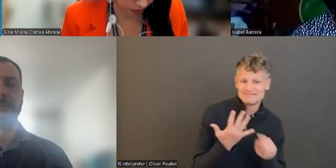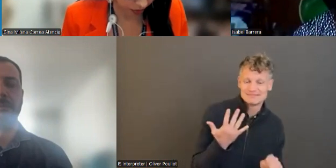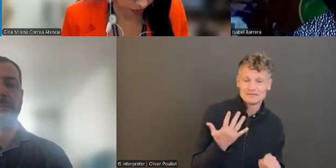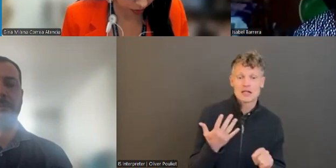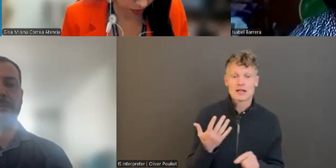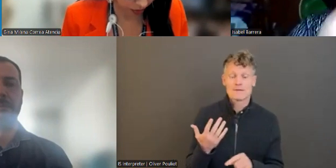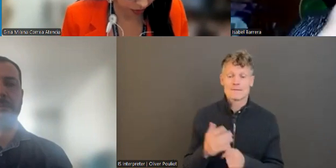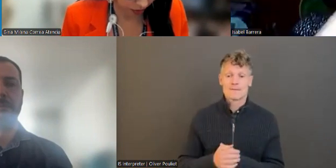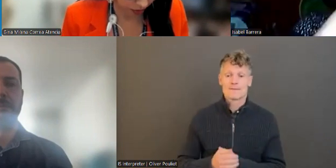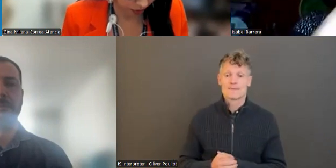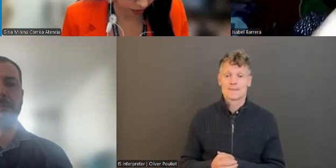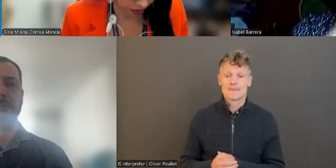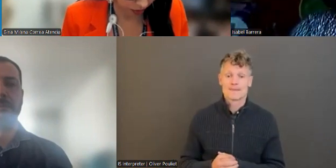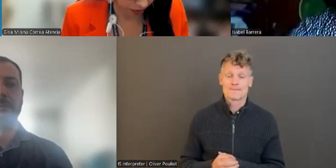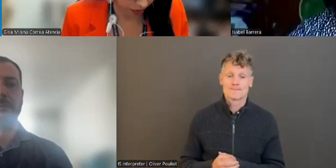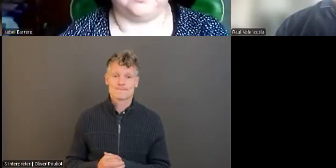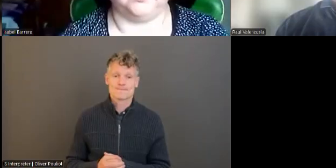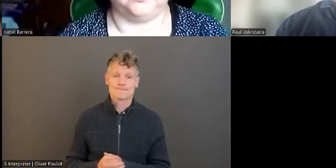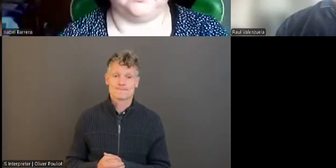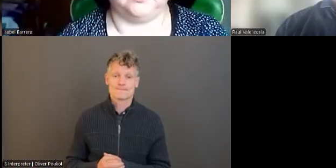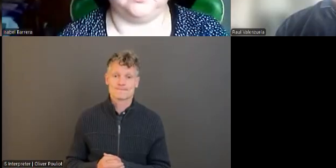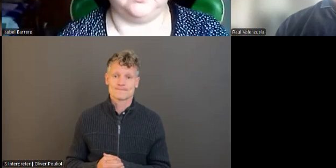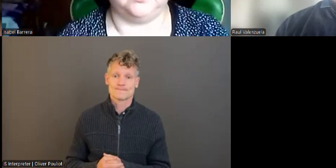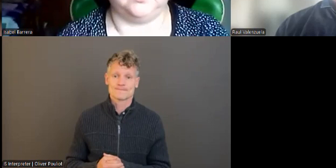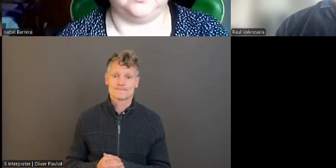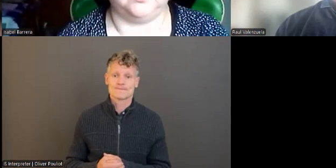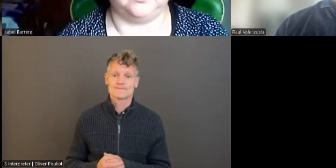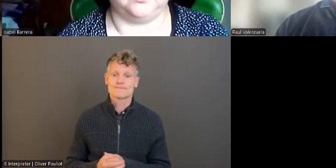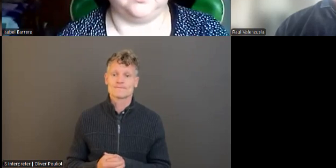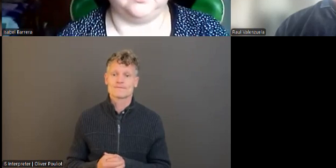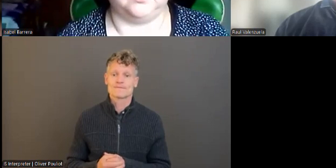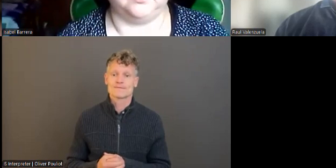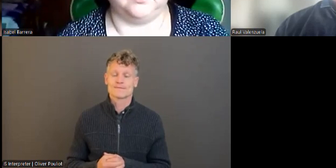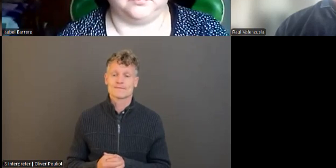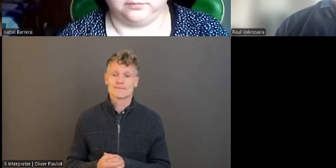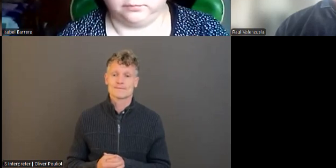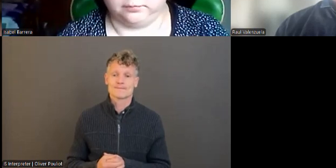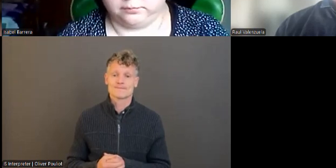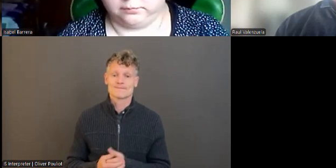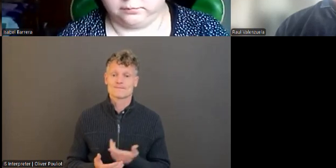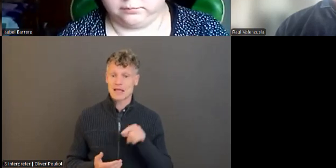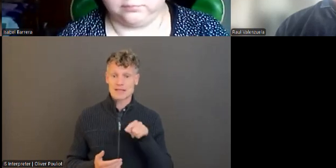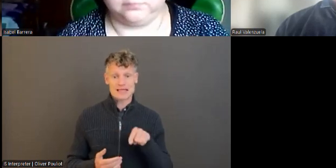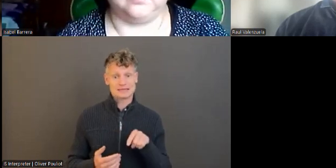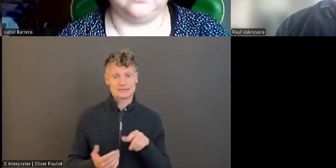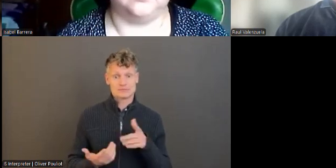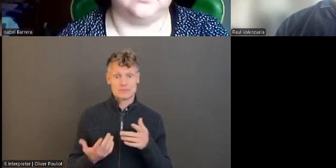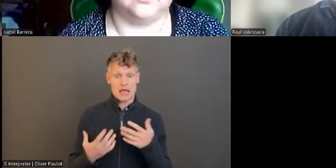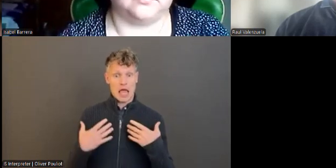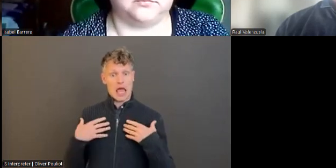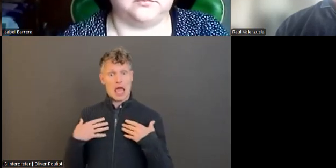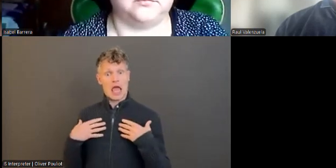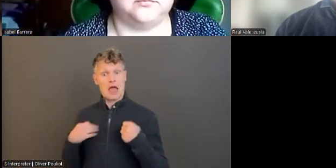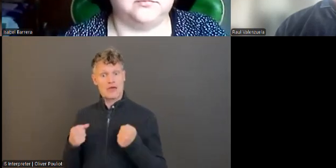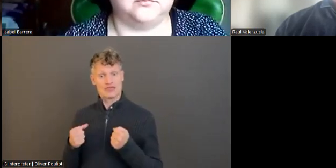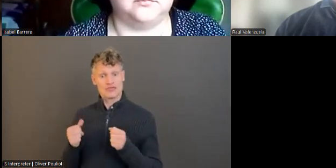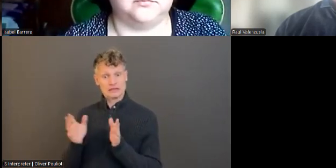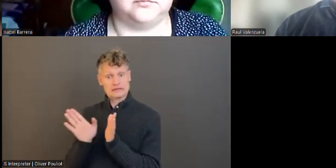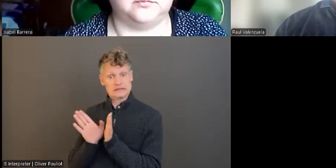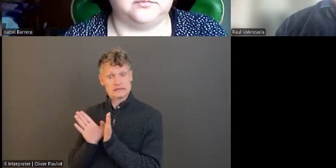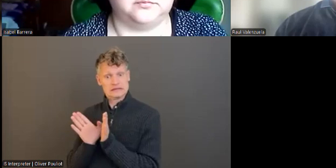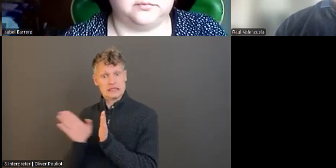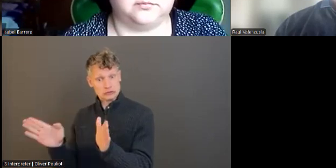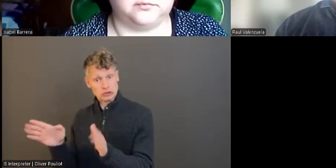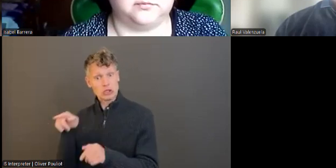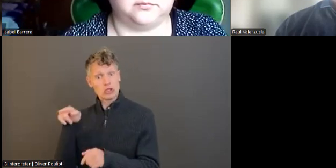sino también hay un papel del sector salud en ese quehacer, ¿no? No necesariamente siempre liderar los procesos, sino ser